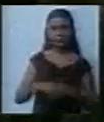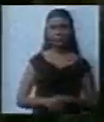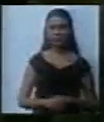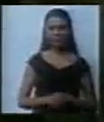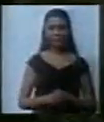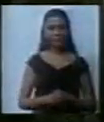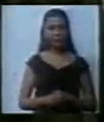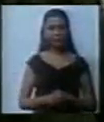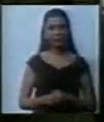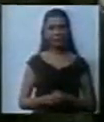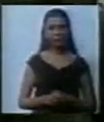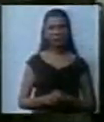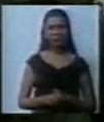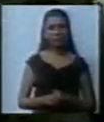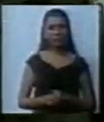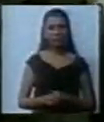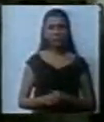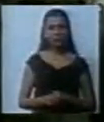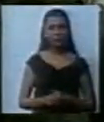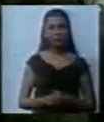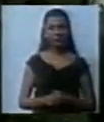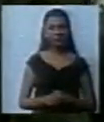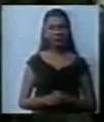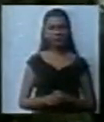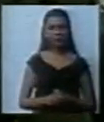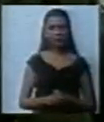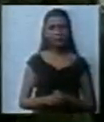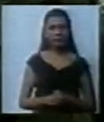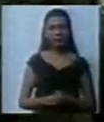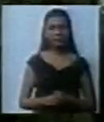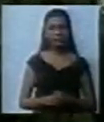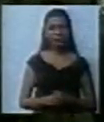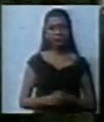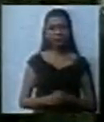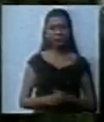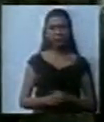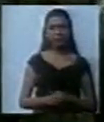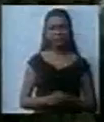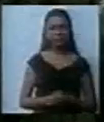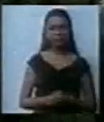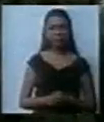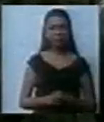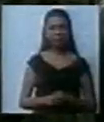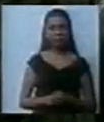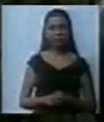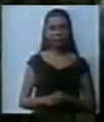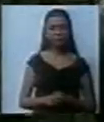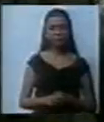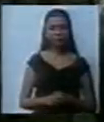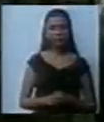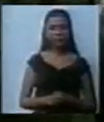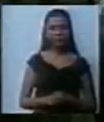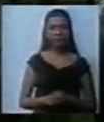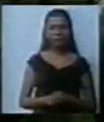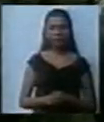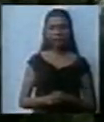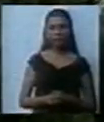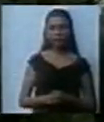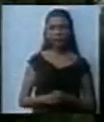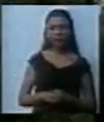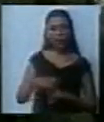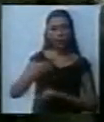time you're here. Yes, it is the first, not the first time in Argentina, but the first time in this particular area. Yes. No es la primera vez